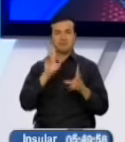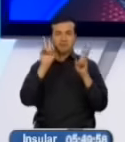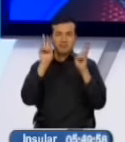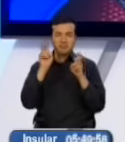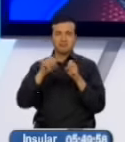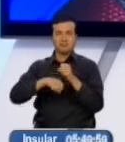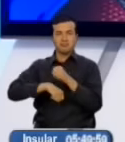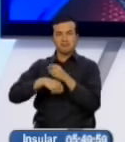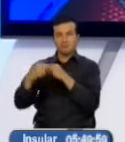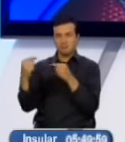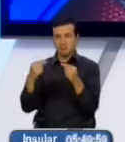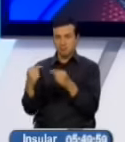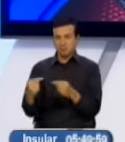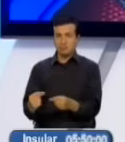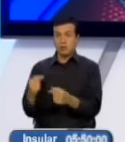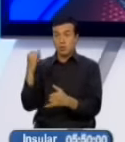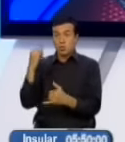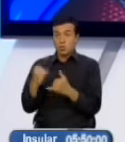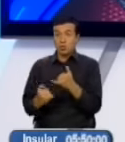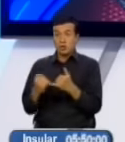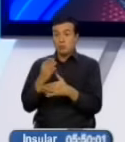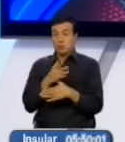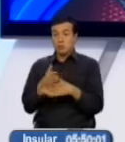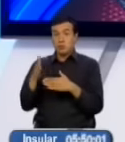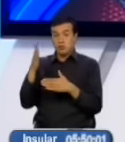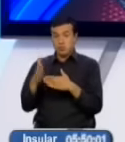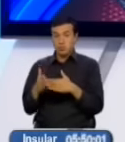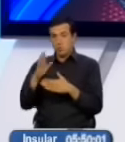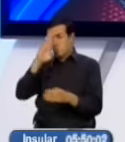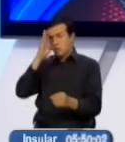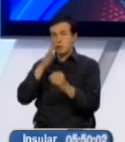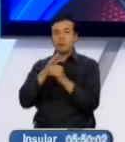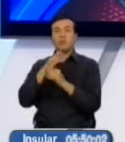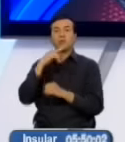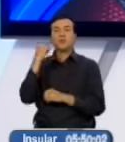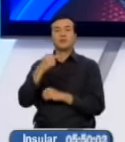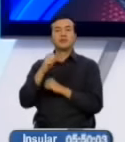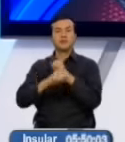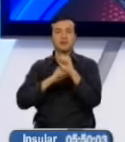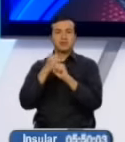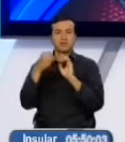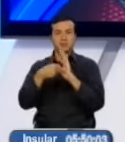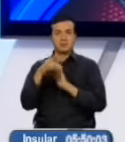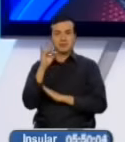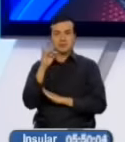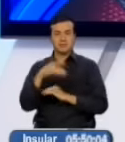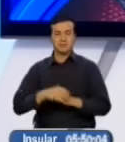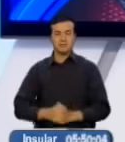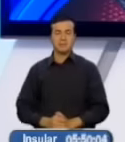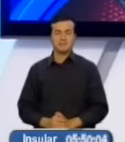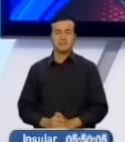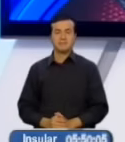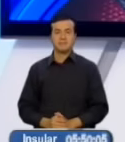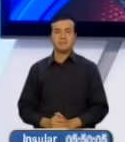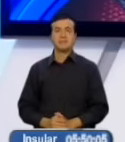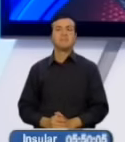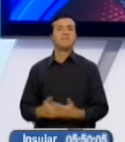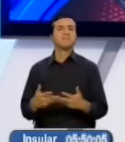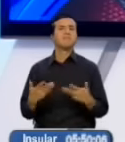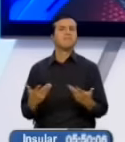de partidos, los últimos en esta eliminatoria y el camino a Rusia 2018. Más repercusiones de la eliminatoria, porque